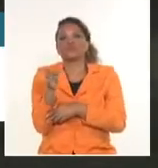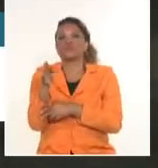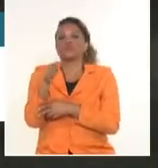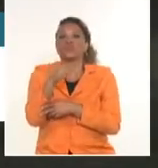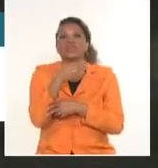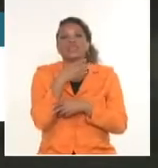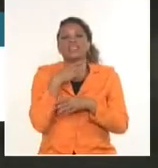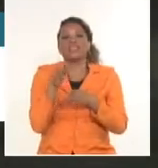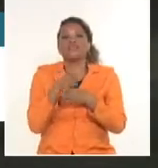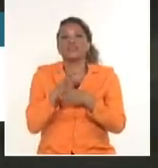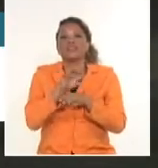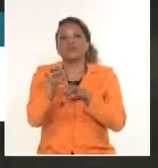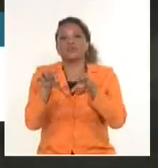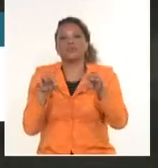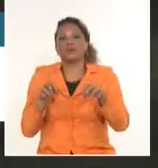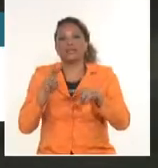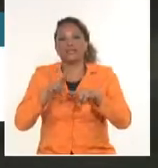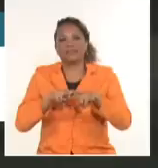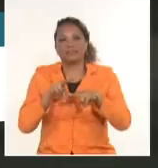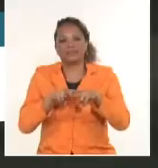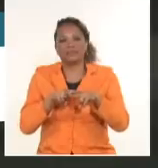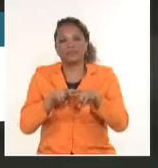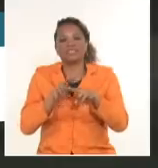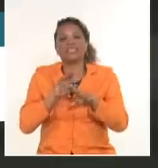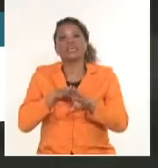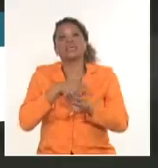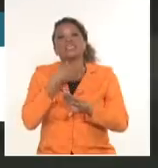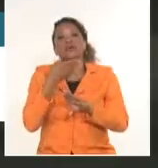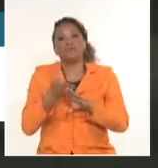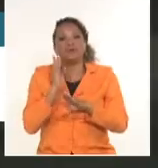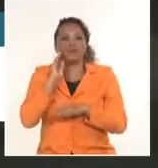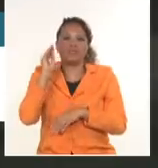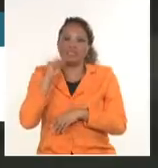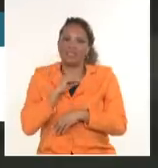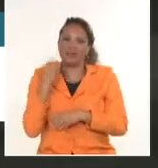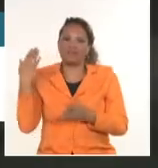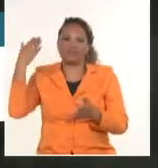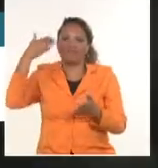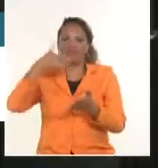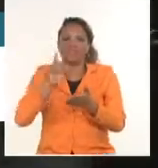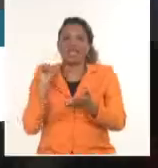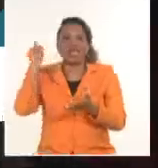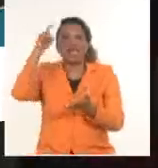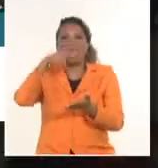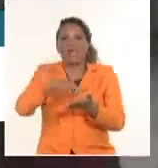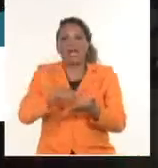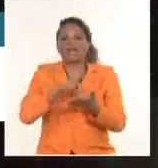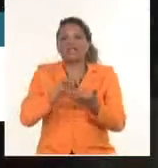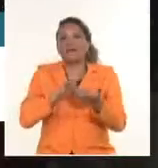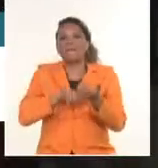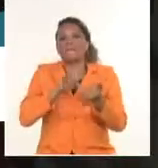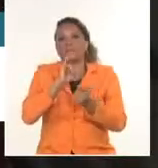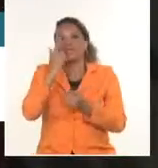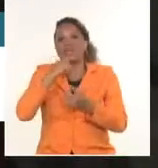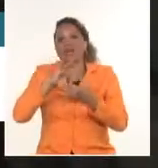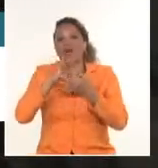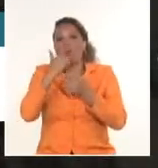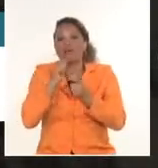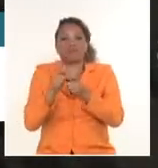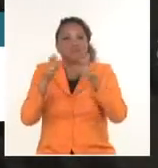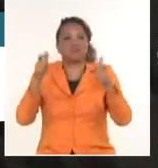principales arterias de la capital. Y luego, bueno, ya ustedes lo adelantaban, en la Piragua, pues será el colofón de esta